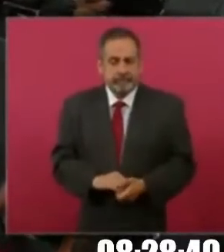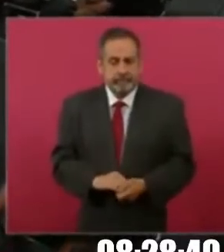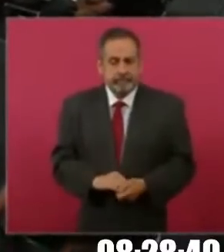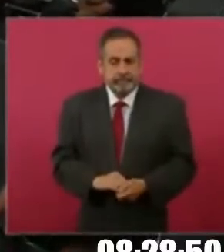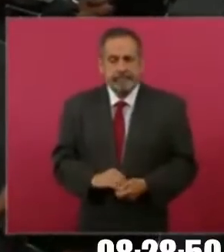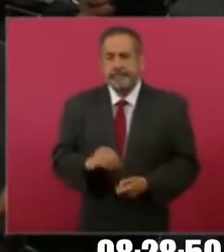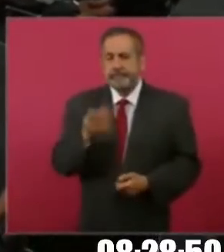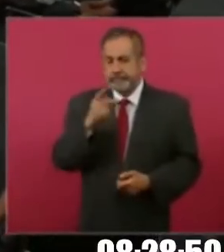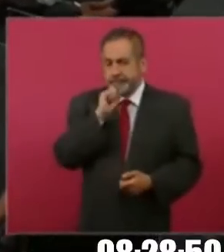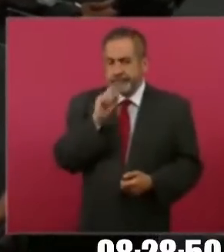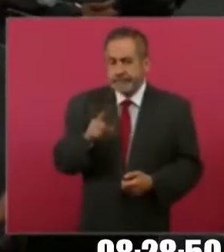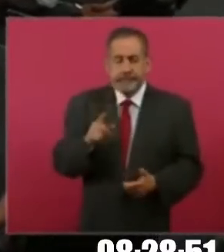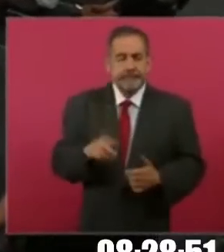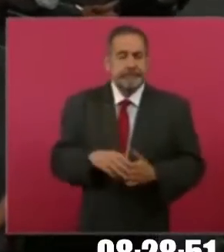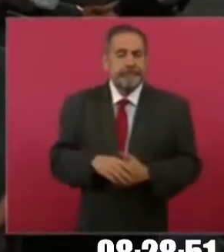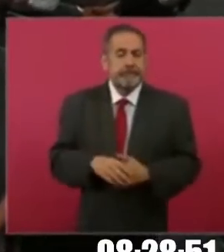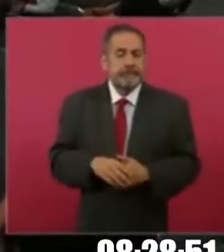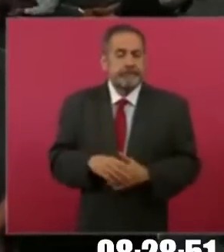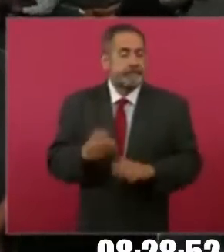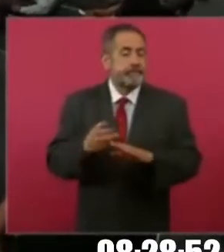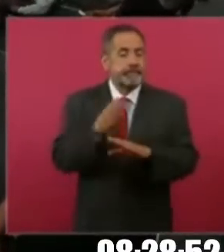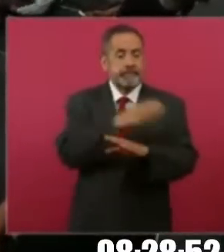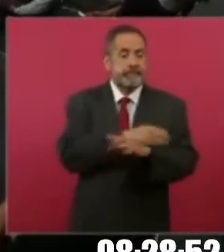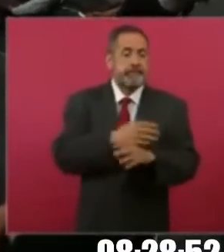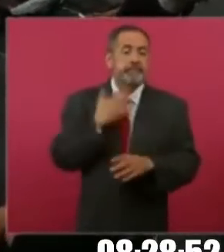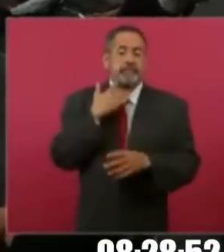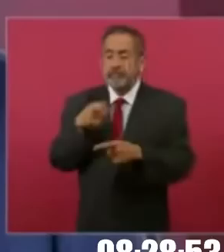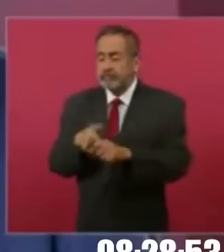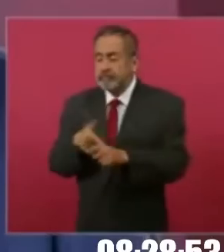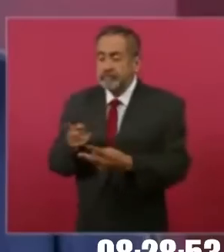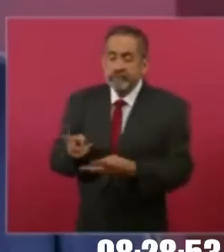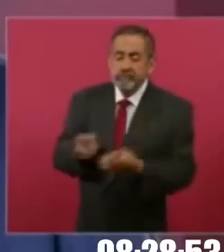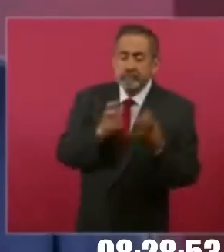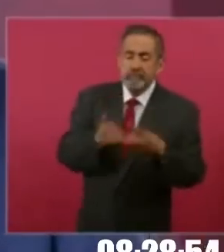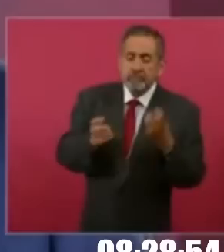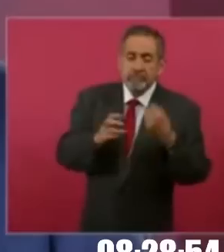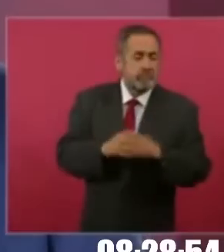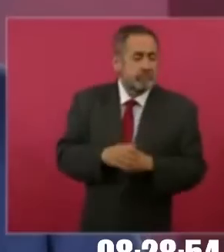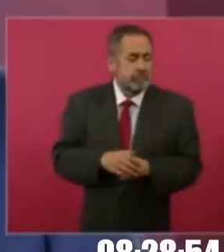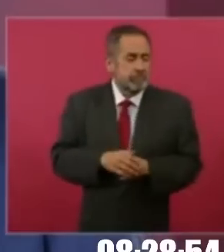pero también no era delito grave el robo de combustible